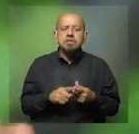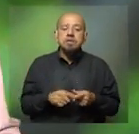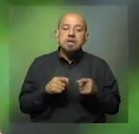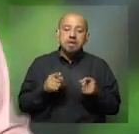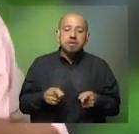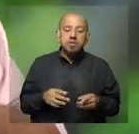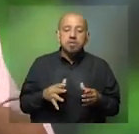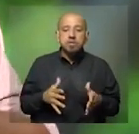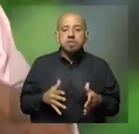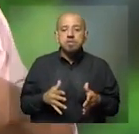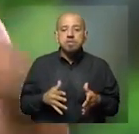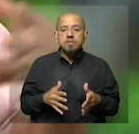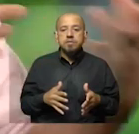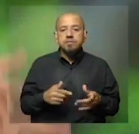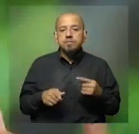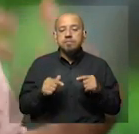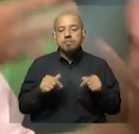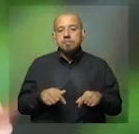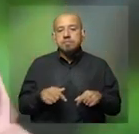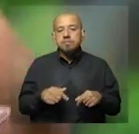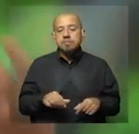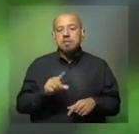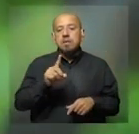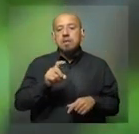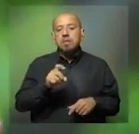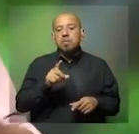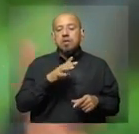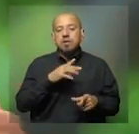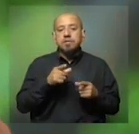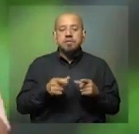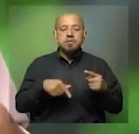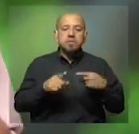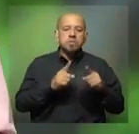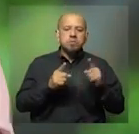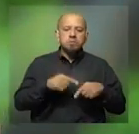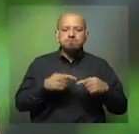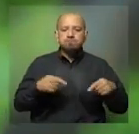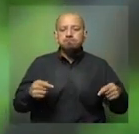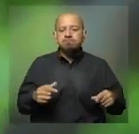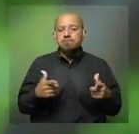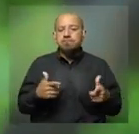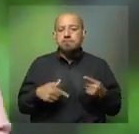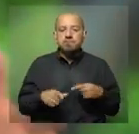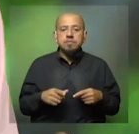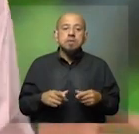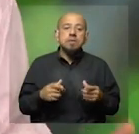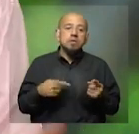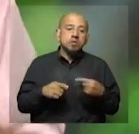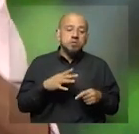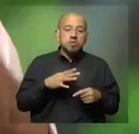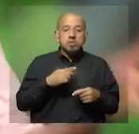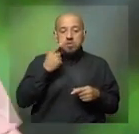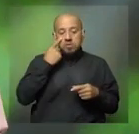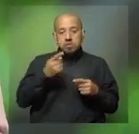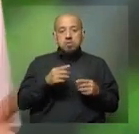ha determinado que estas fuentes de agua que los productores tienen, en algunos casos, no estén alcanzando. Entonces, lo que se está observando y